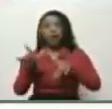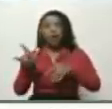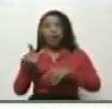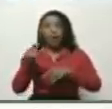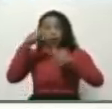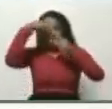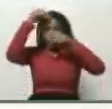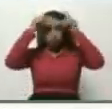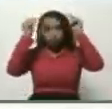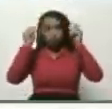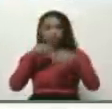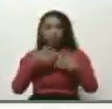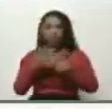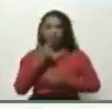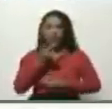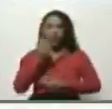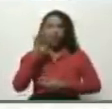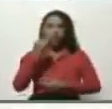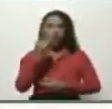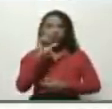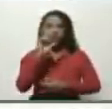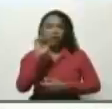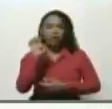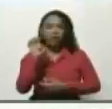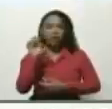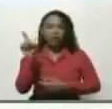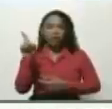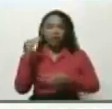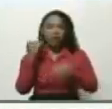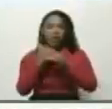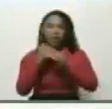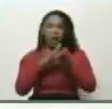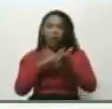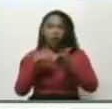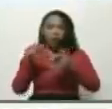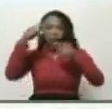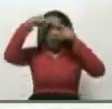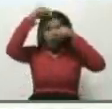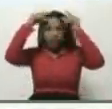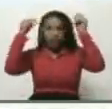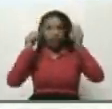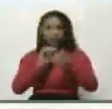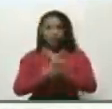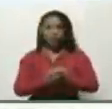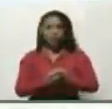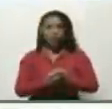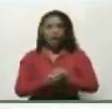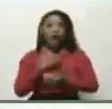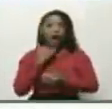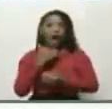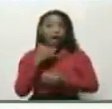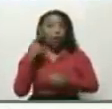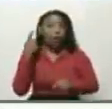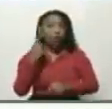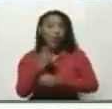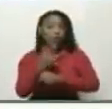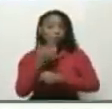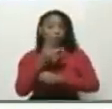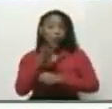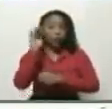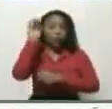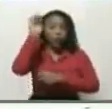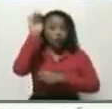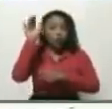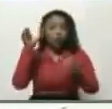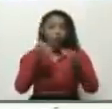Ernesto Guevara. ¿Y qué dijo Fidel? Que sean como el Che. Si algo deben ser las próximas